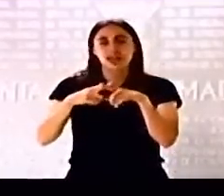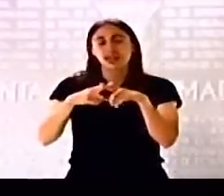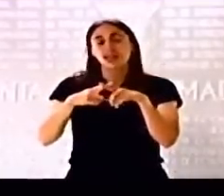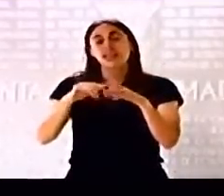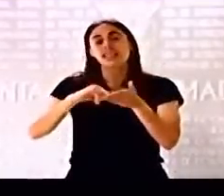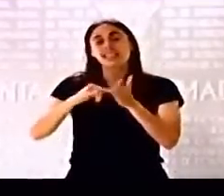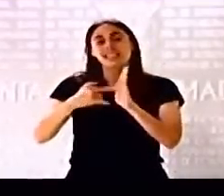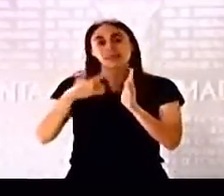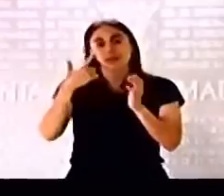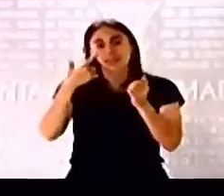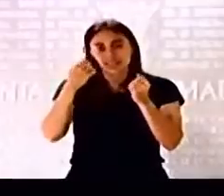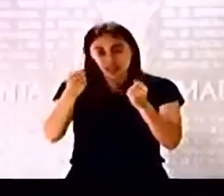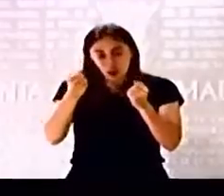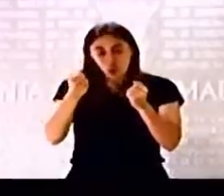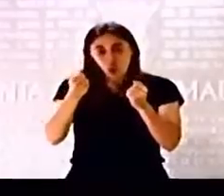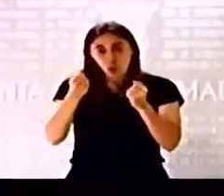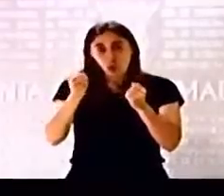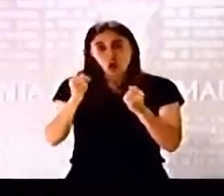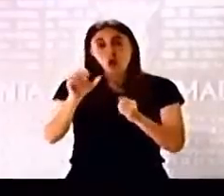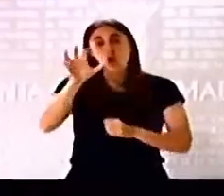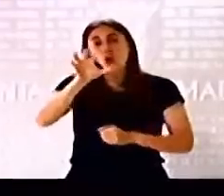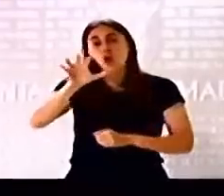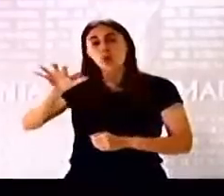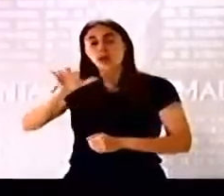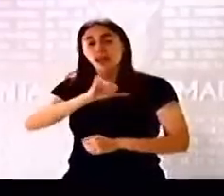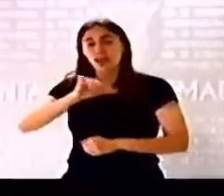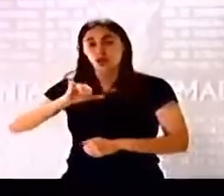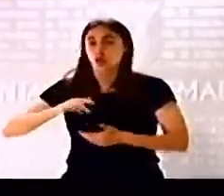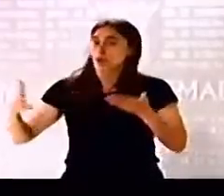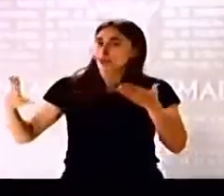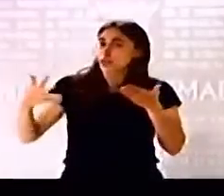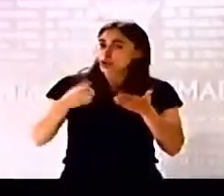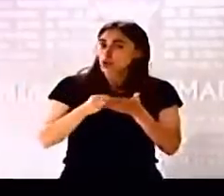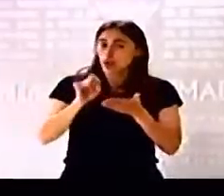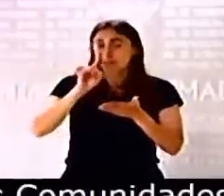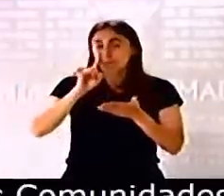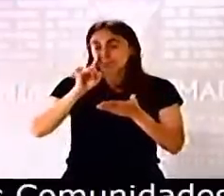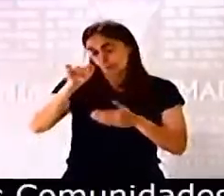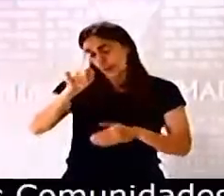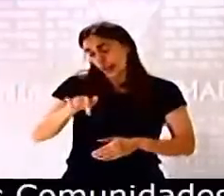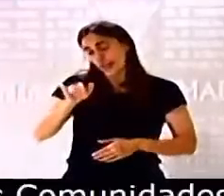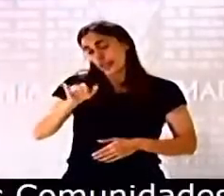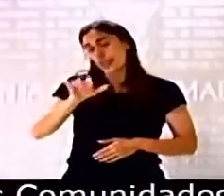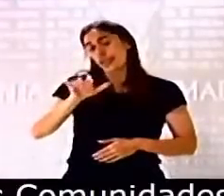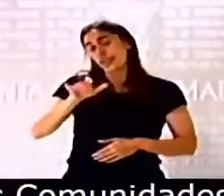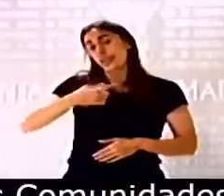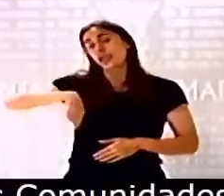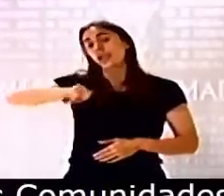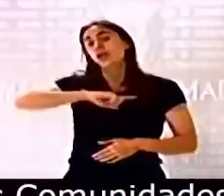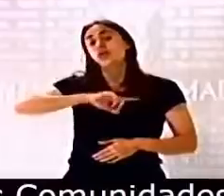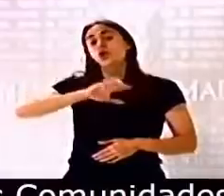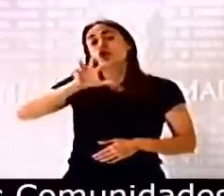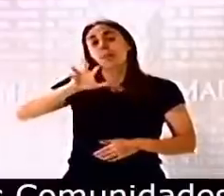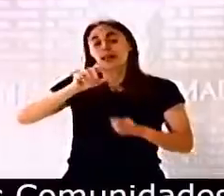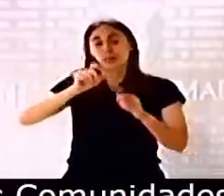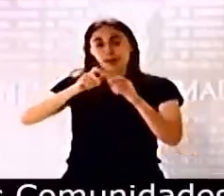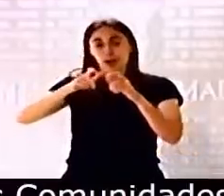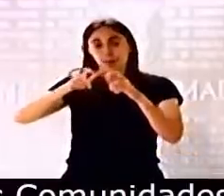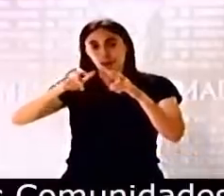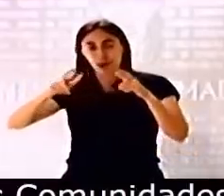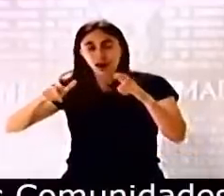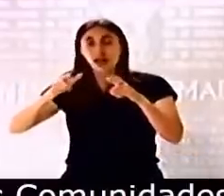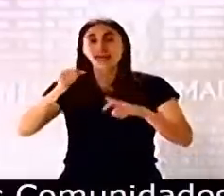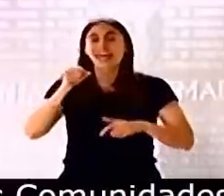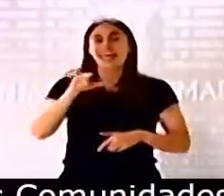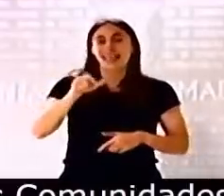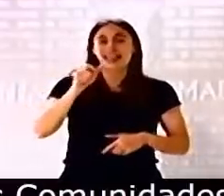Las cifras de todas las comunidades autónomas tienen una tendencia creciente en nuestro país. La incidencia acumulada del